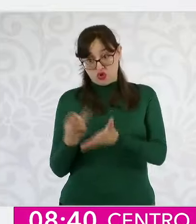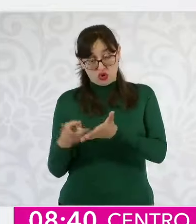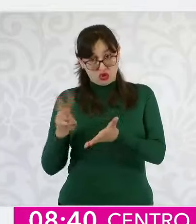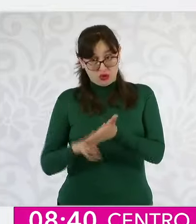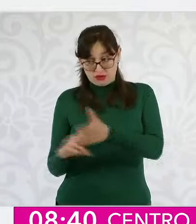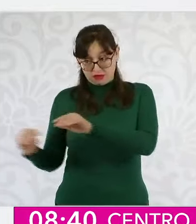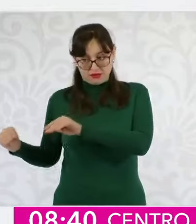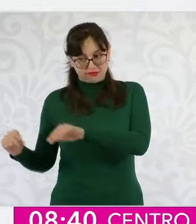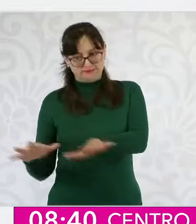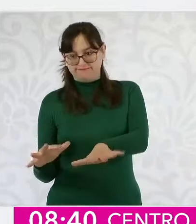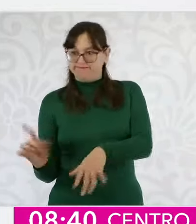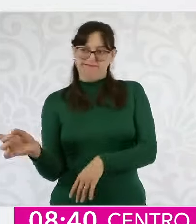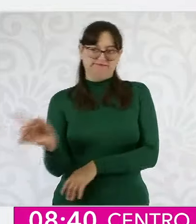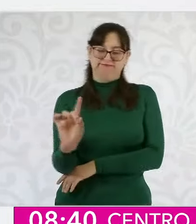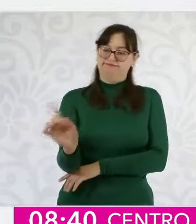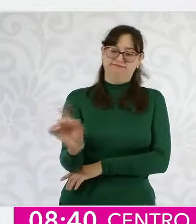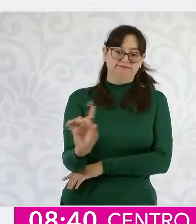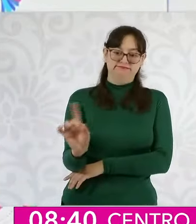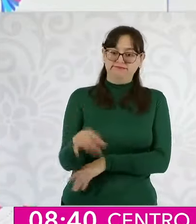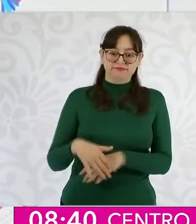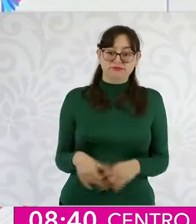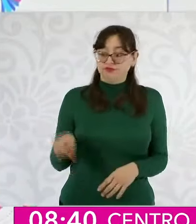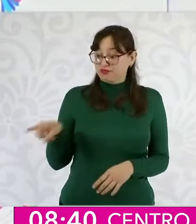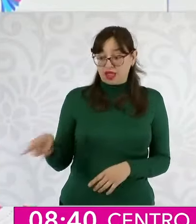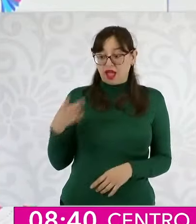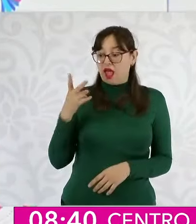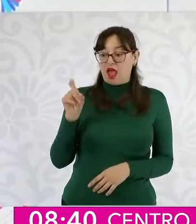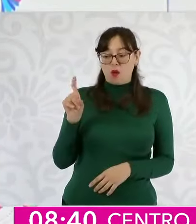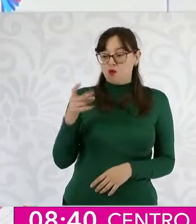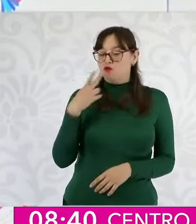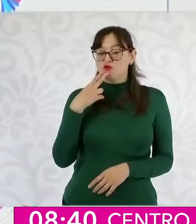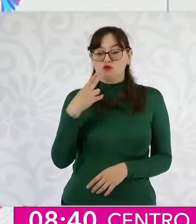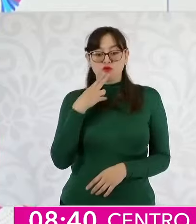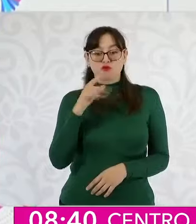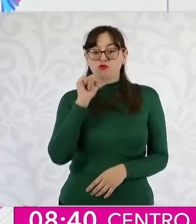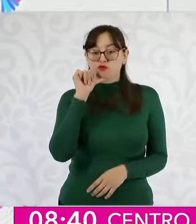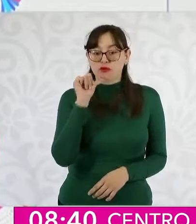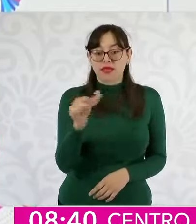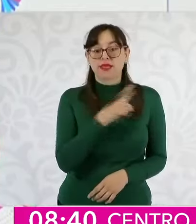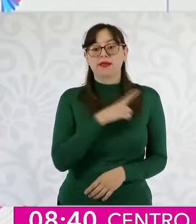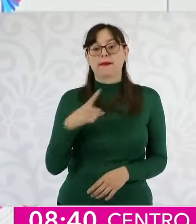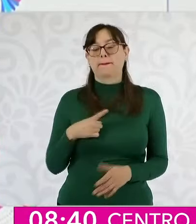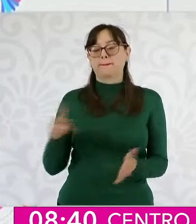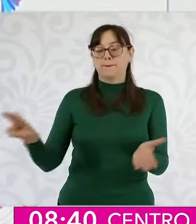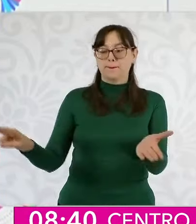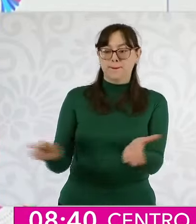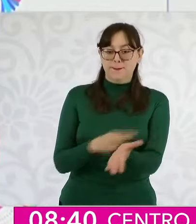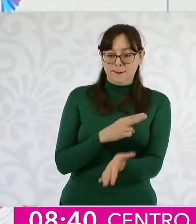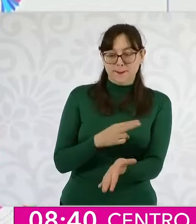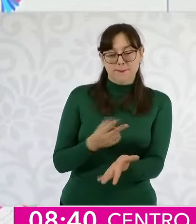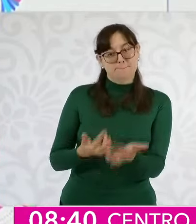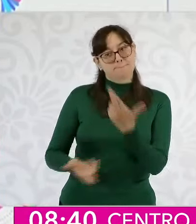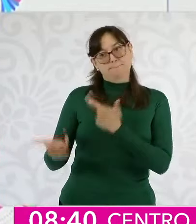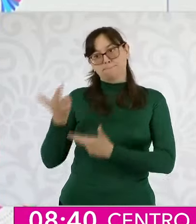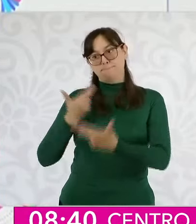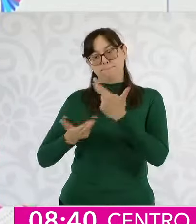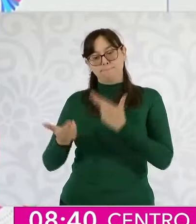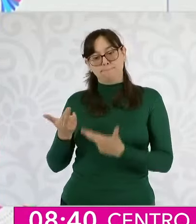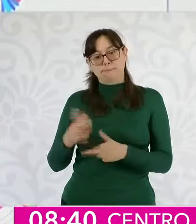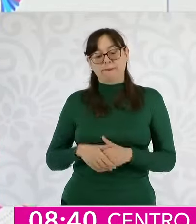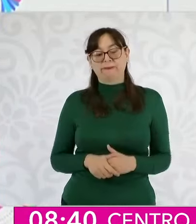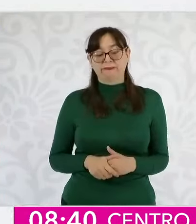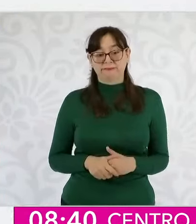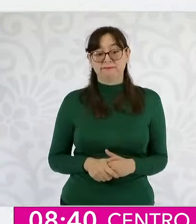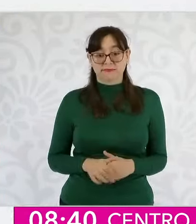de antemano, esa agua que ya no vas a utilizar para riego, tienes que firmar que la vas a entregar.